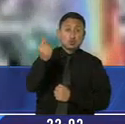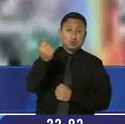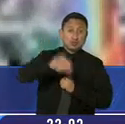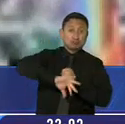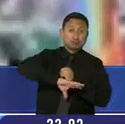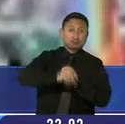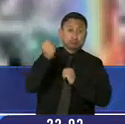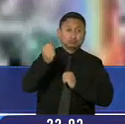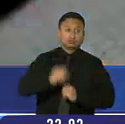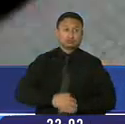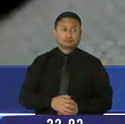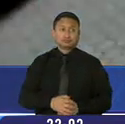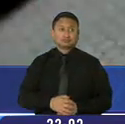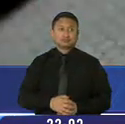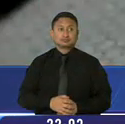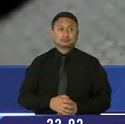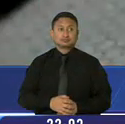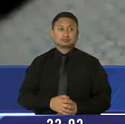día.